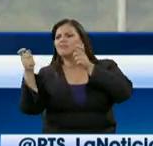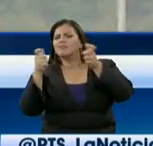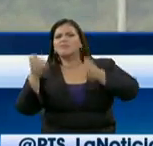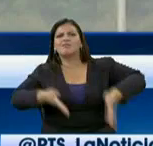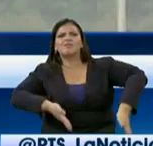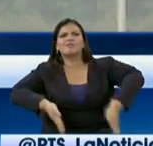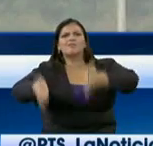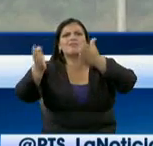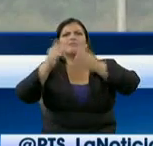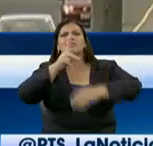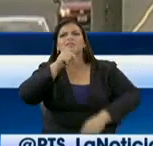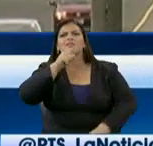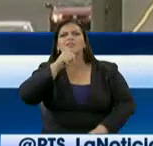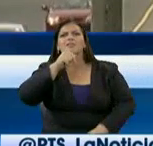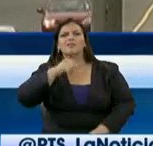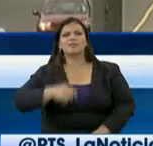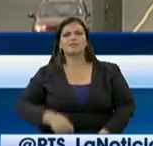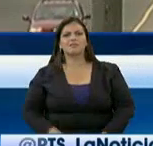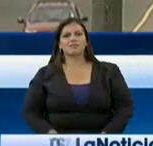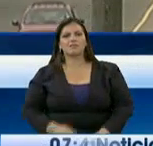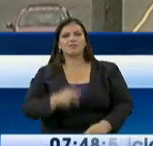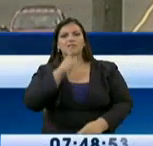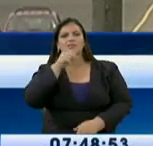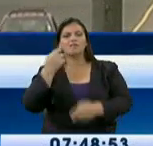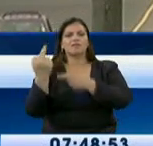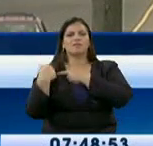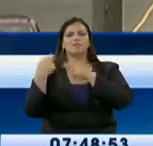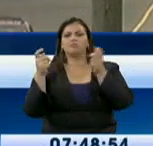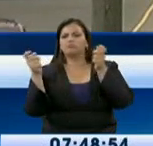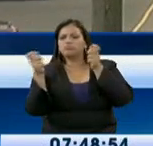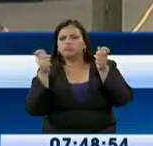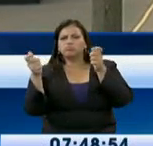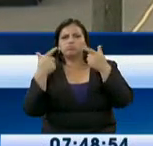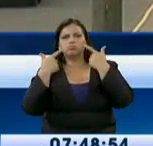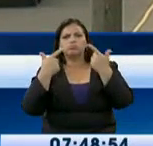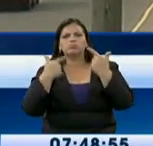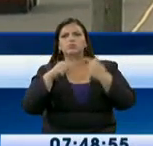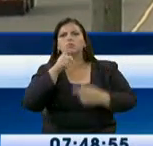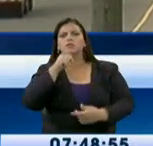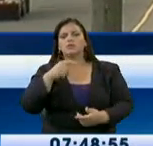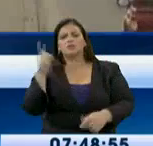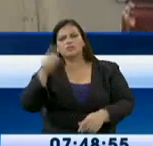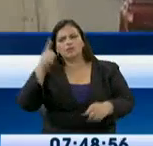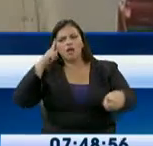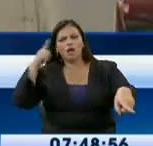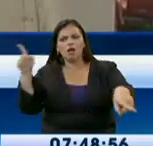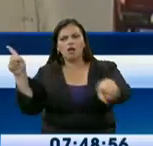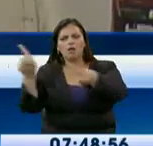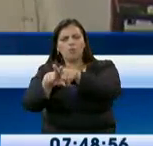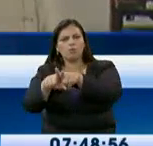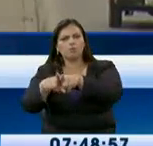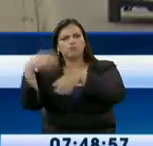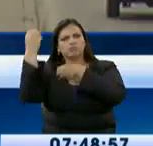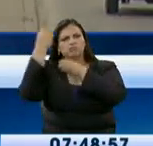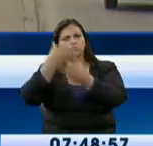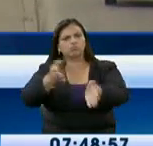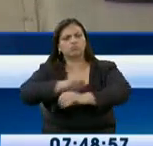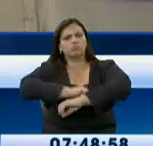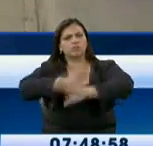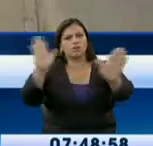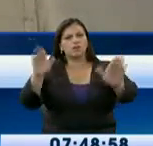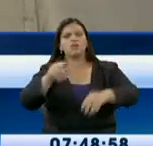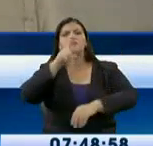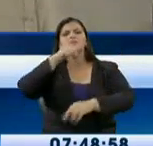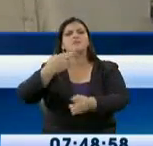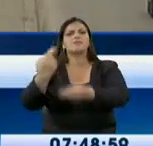el que la controla? No, dueño, discúlpenme la expresión. Por favor, a ver si se ponen de acuerdo y nos dan un solo dato. La ATM